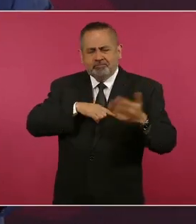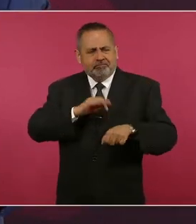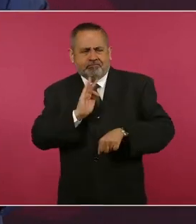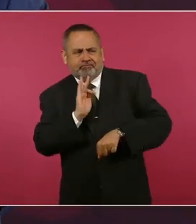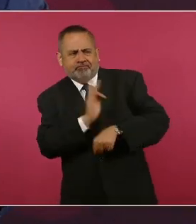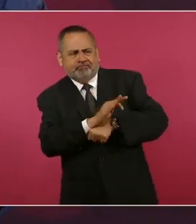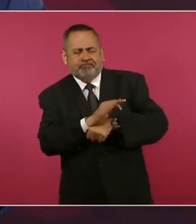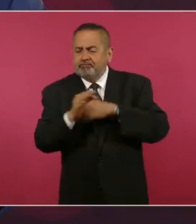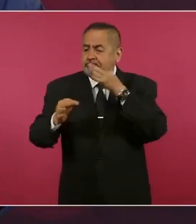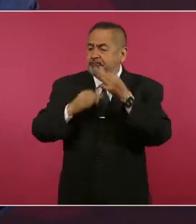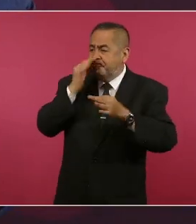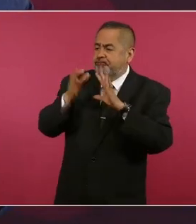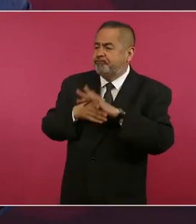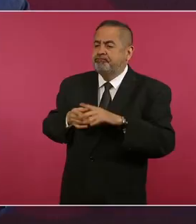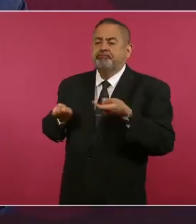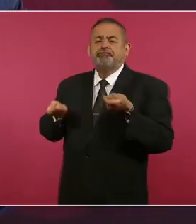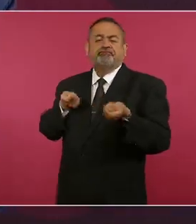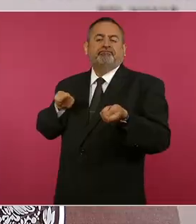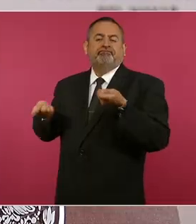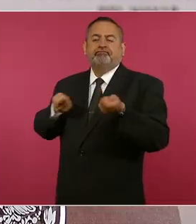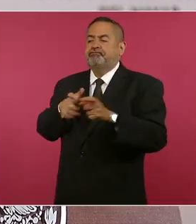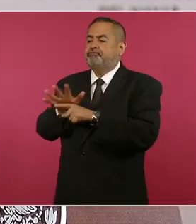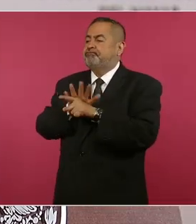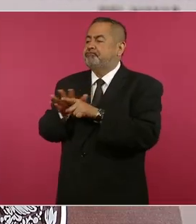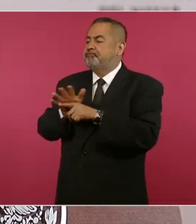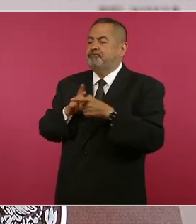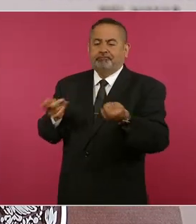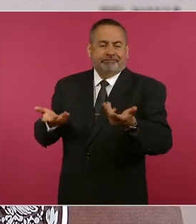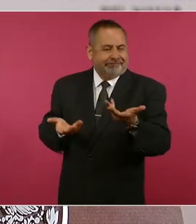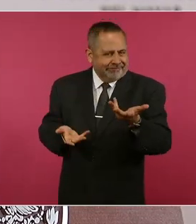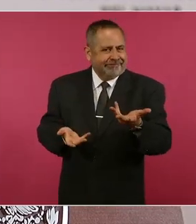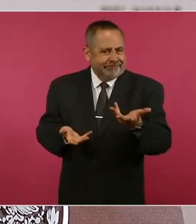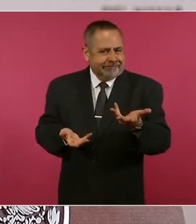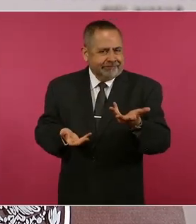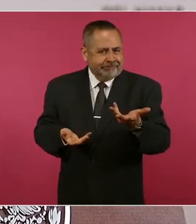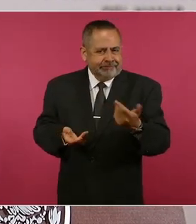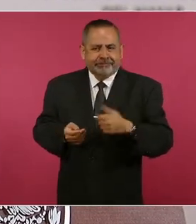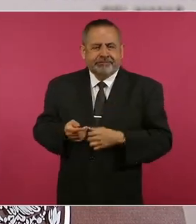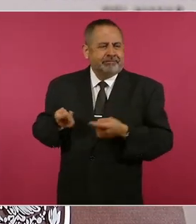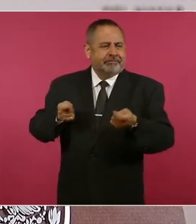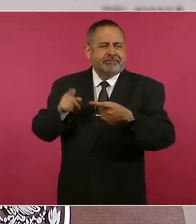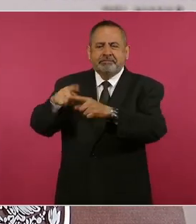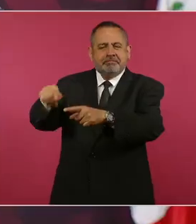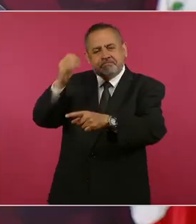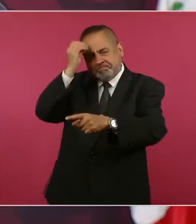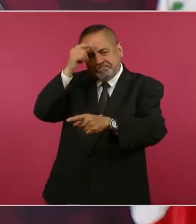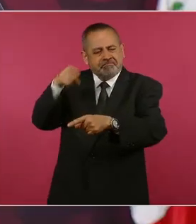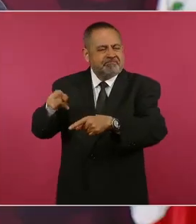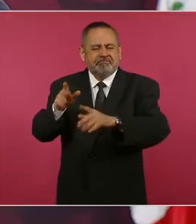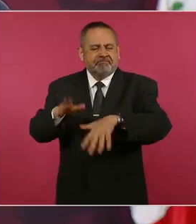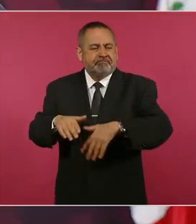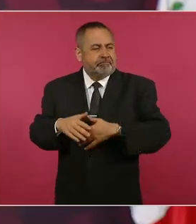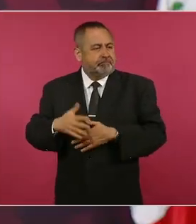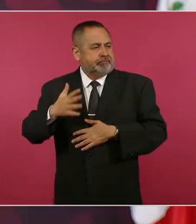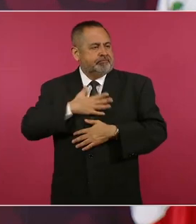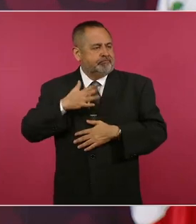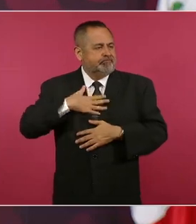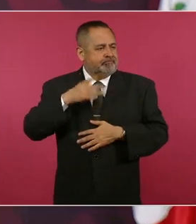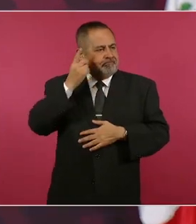manejamos la opinión general, lo que ahora se conoce como opinión pública, porque somos